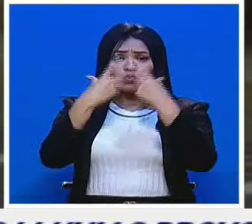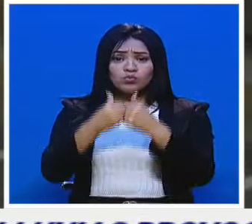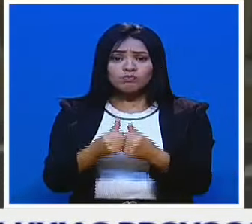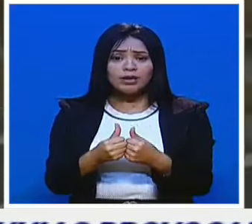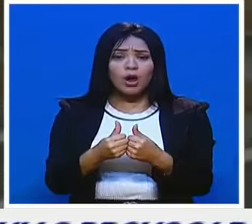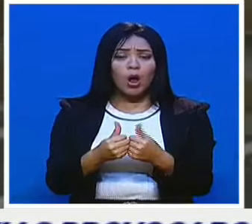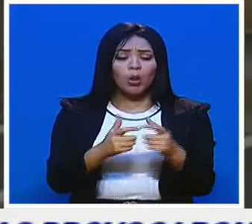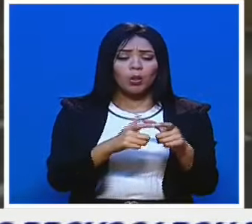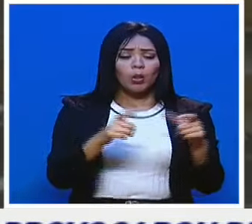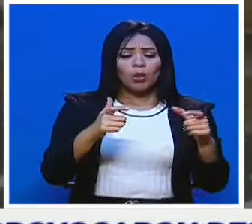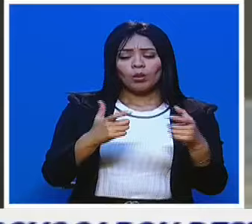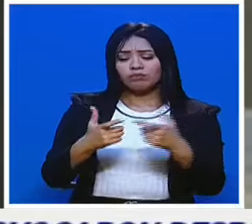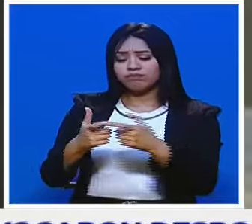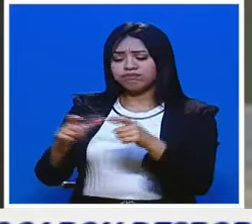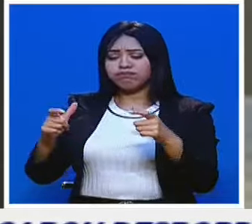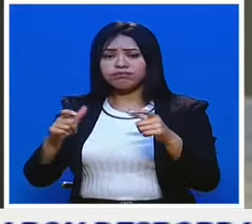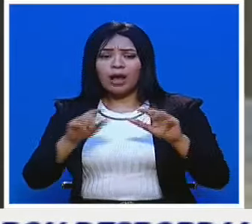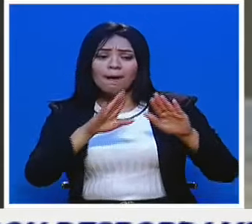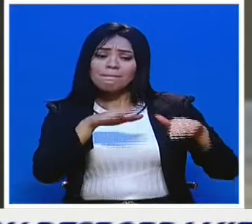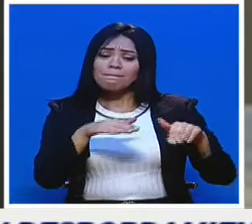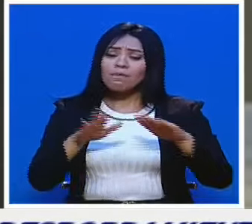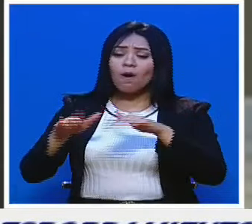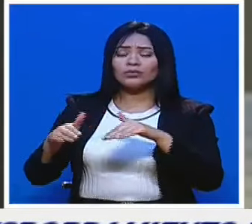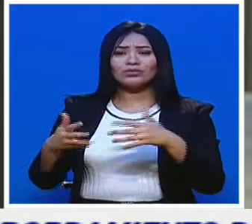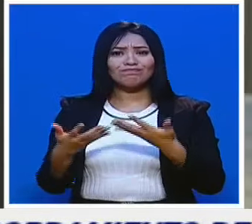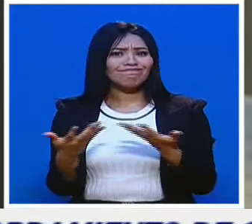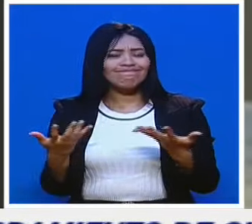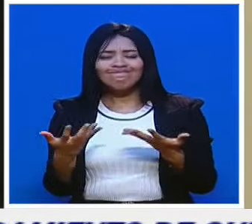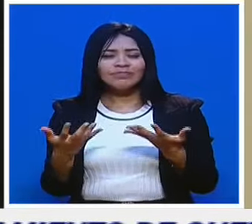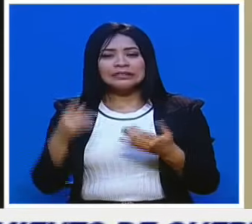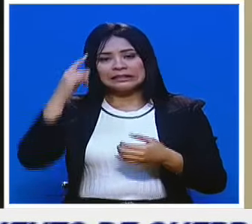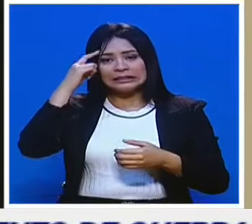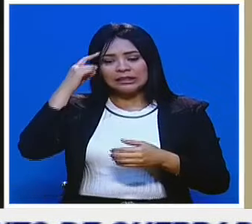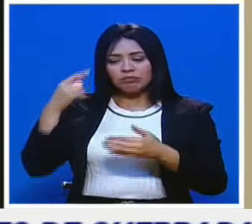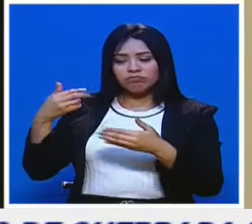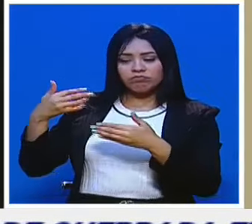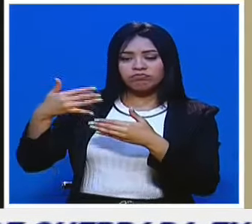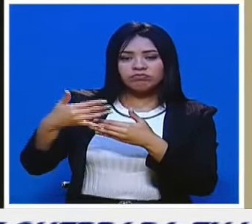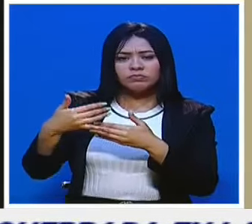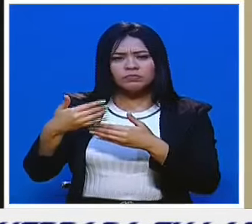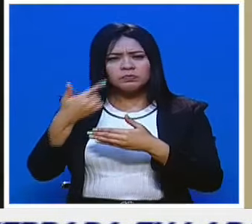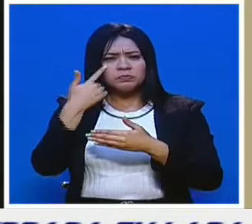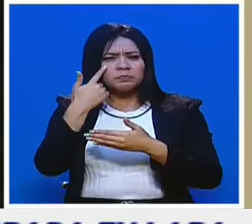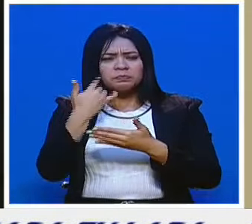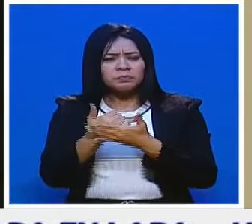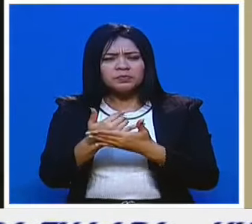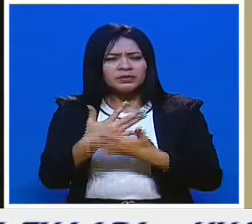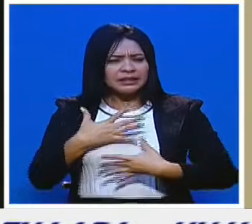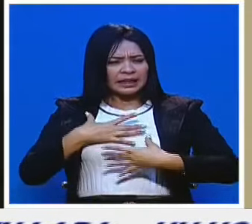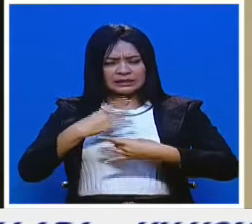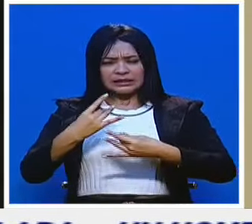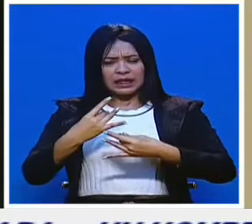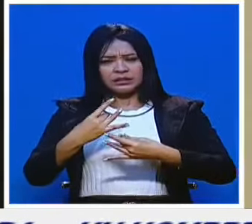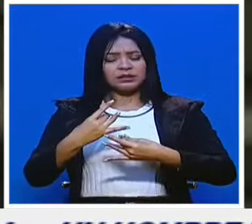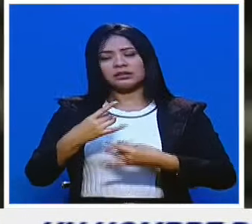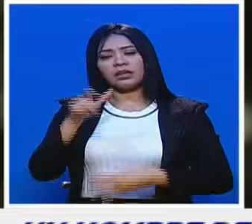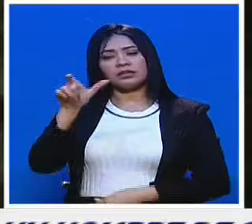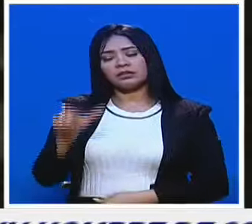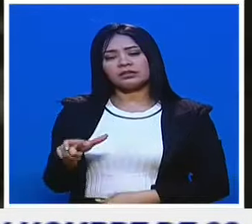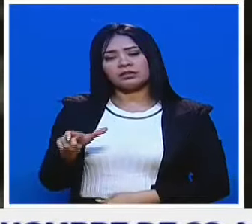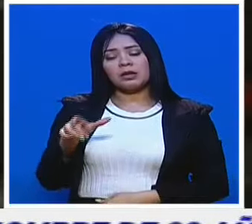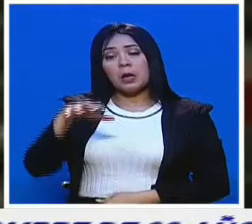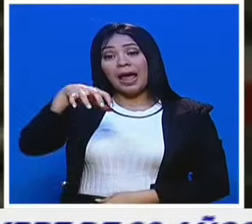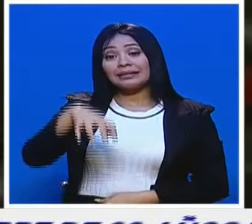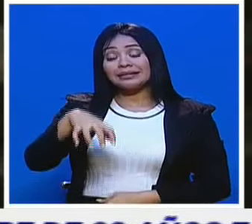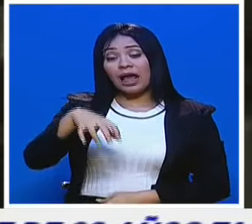según las encuestas de los últimos días. Llama la atención, por ejemplo, el caso de Iowa, que es un estado